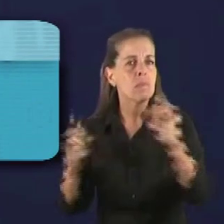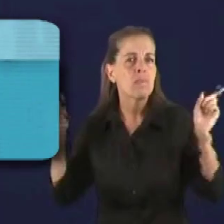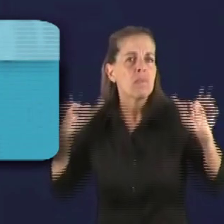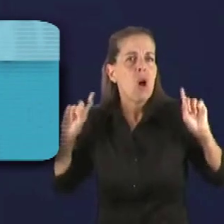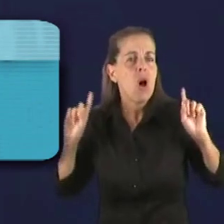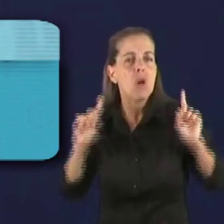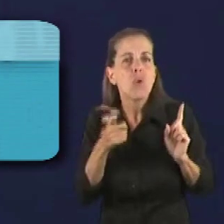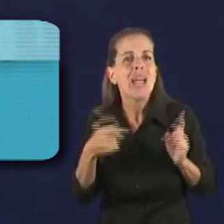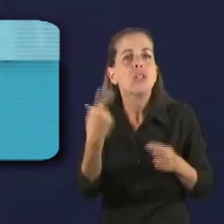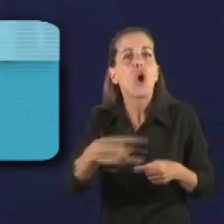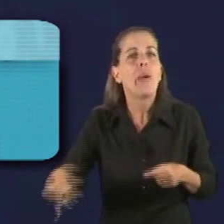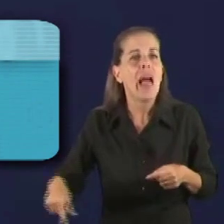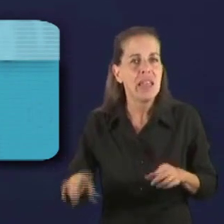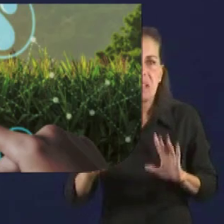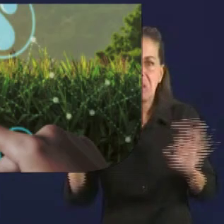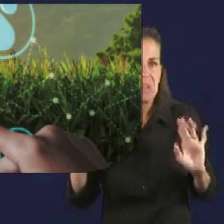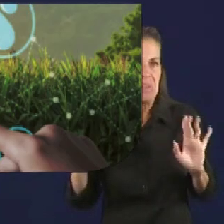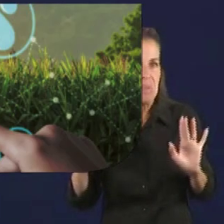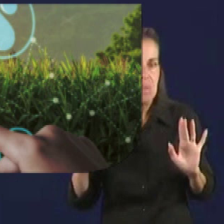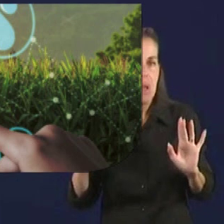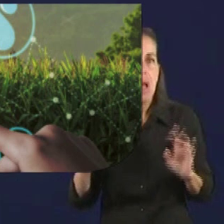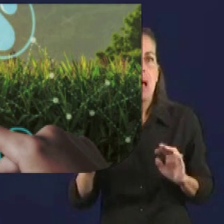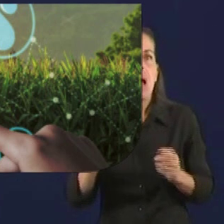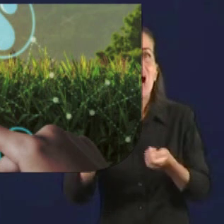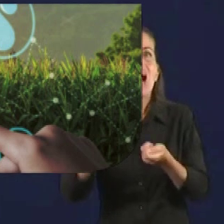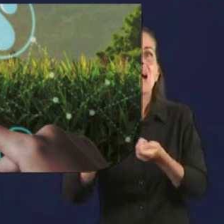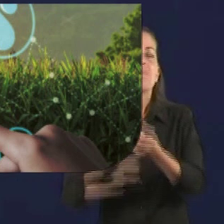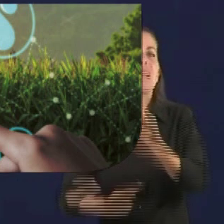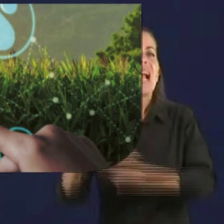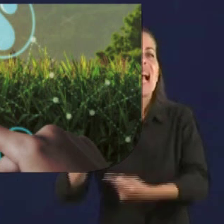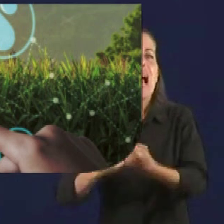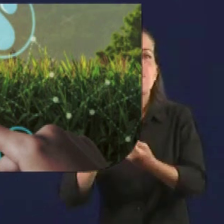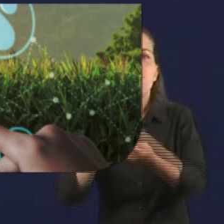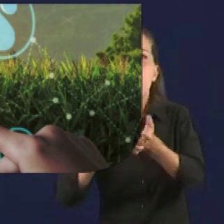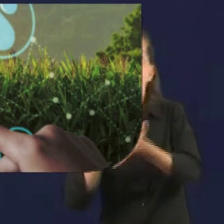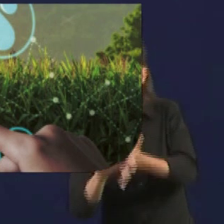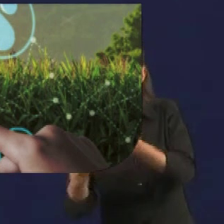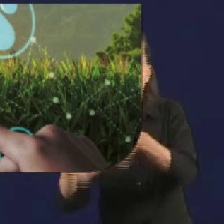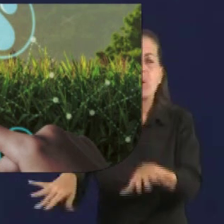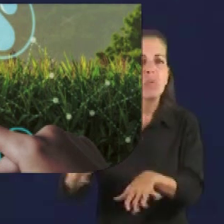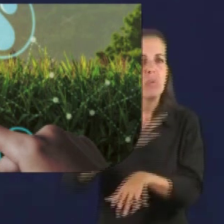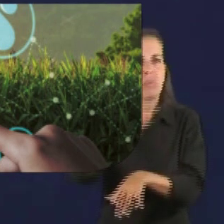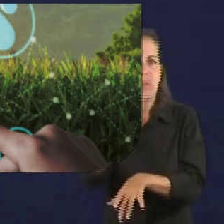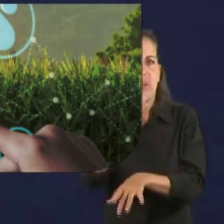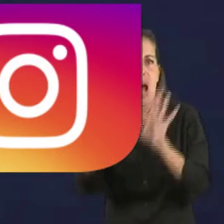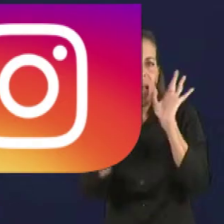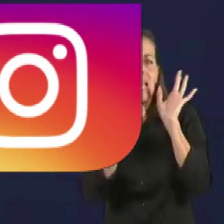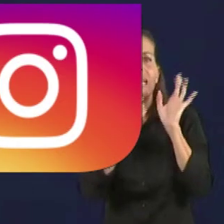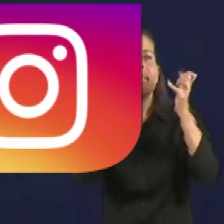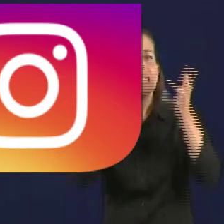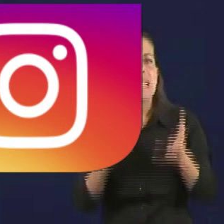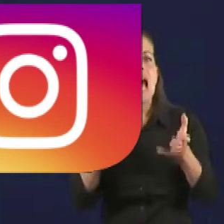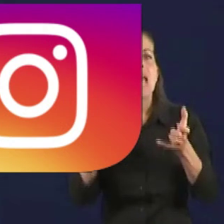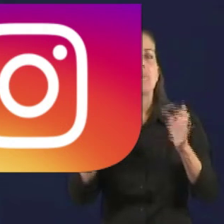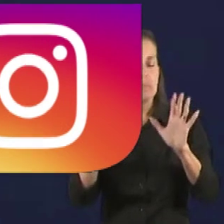No, todavía no hay ninguna novedad con respecto a eso, y no hay ningún cambio que yo te pueda informar en gabinete. Si lo hay, todo cambio...